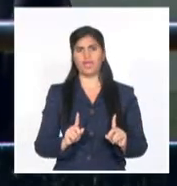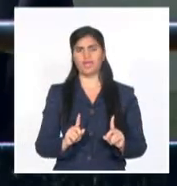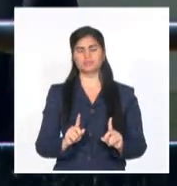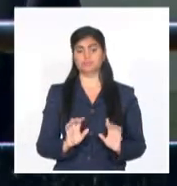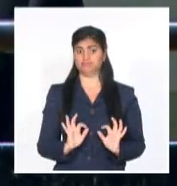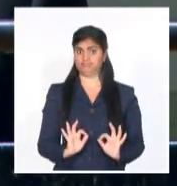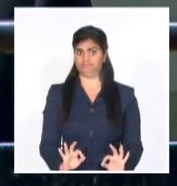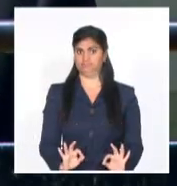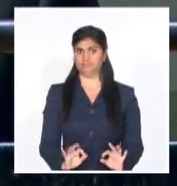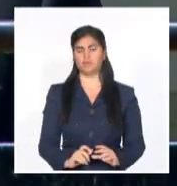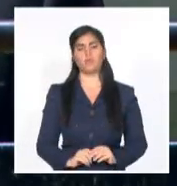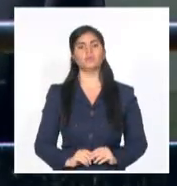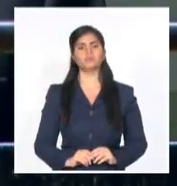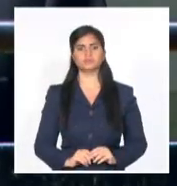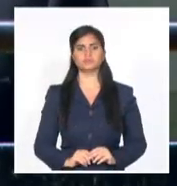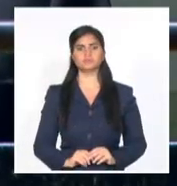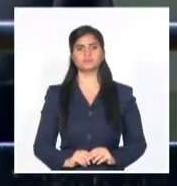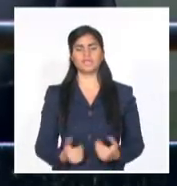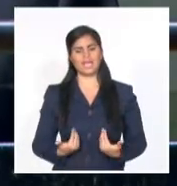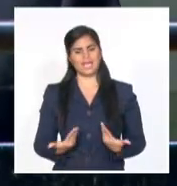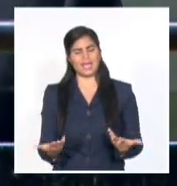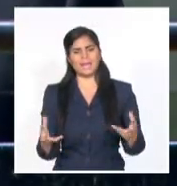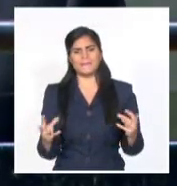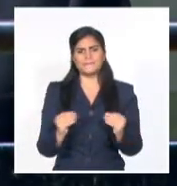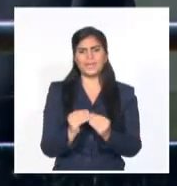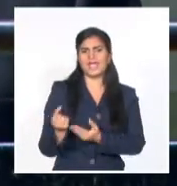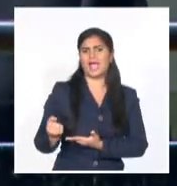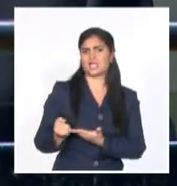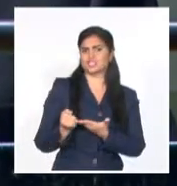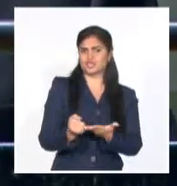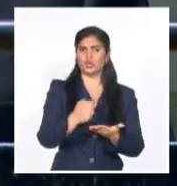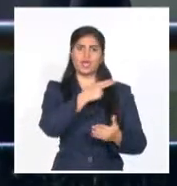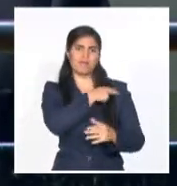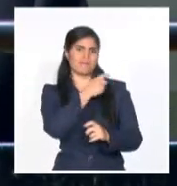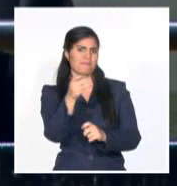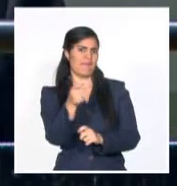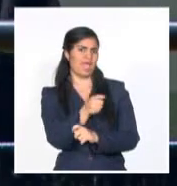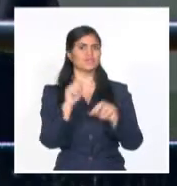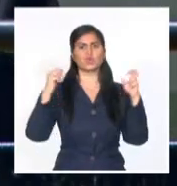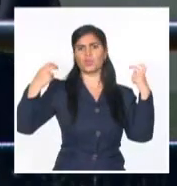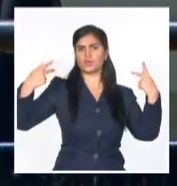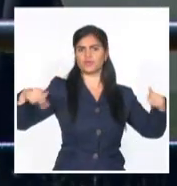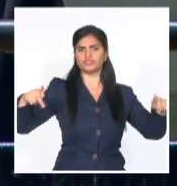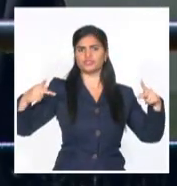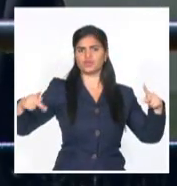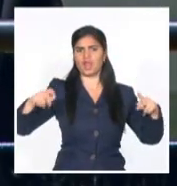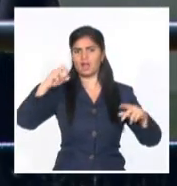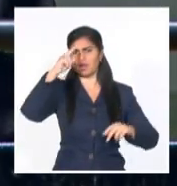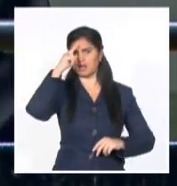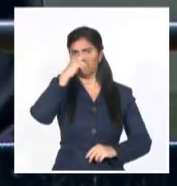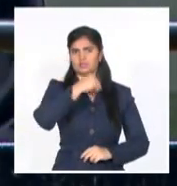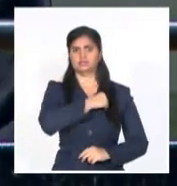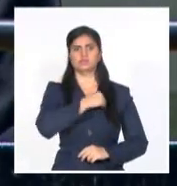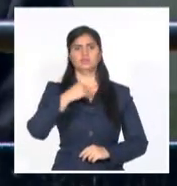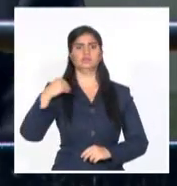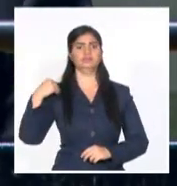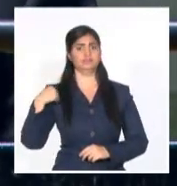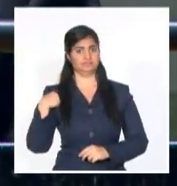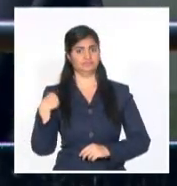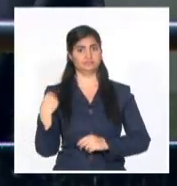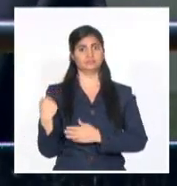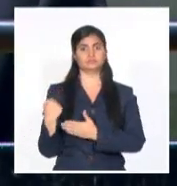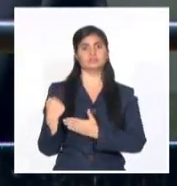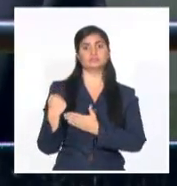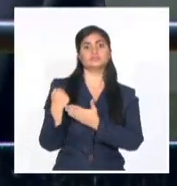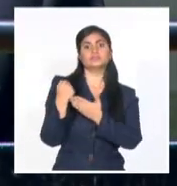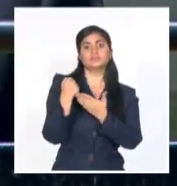sus maestros y otros profesionales que durante estos años los han acompañado ha